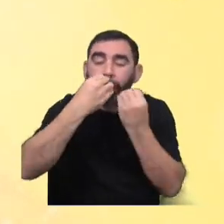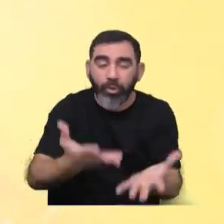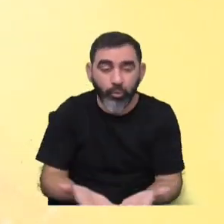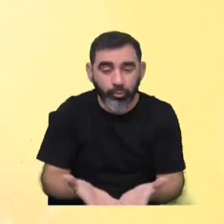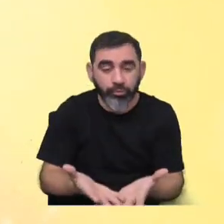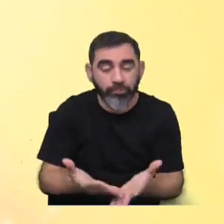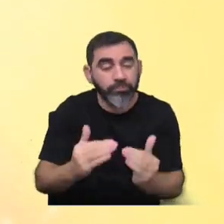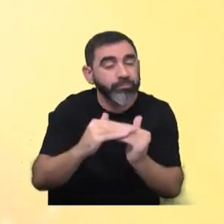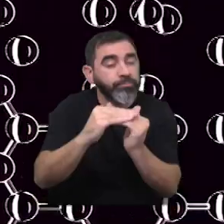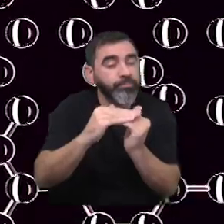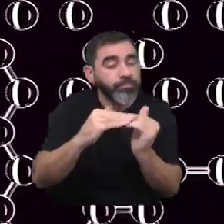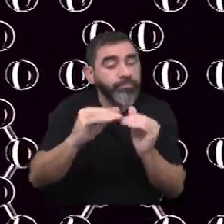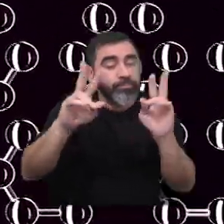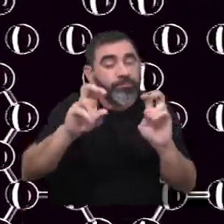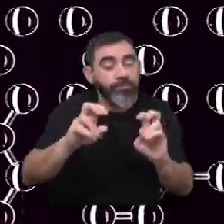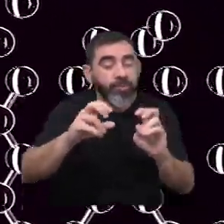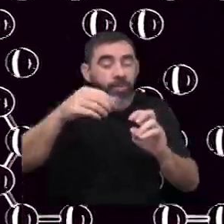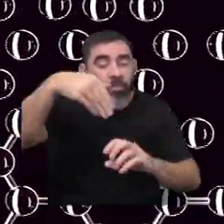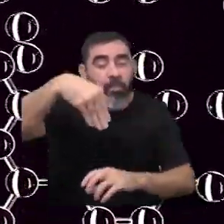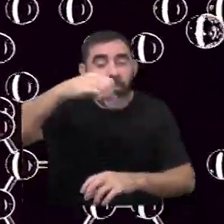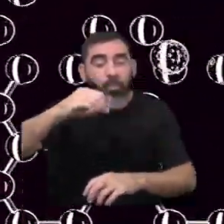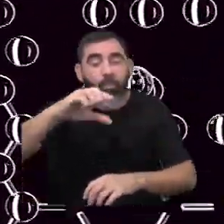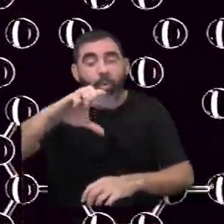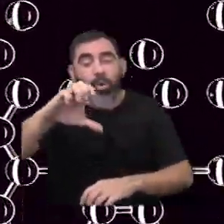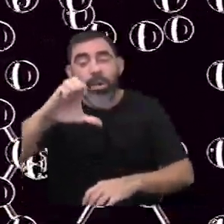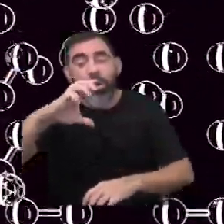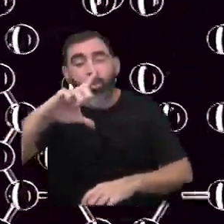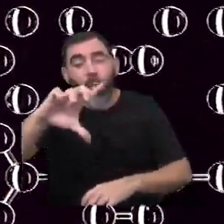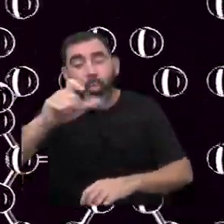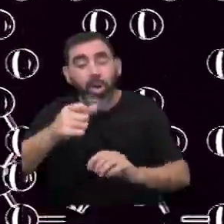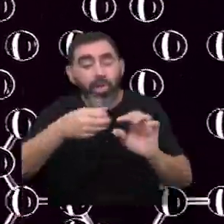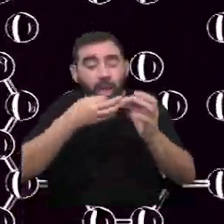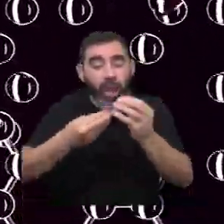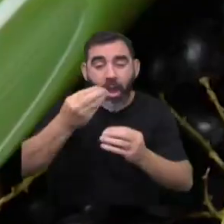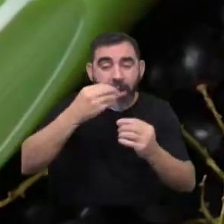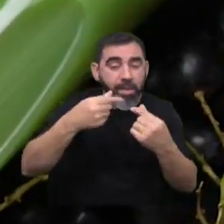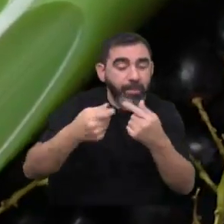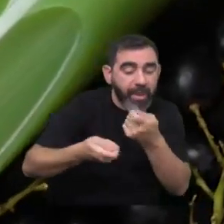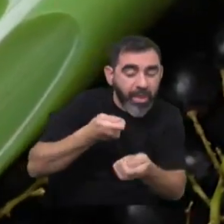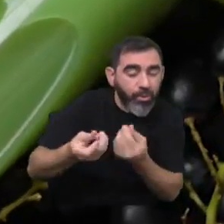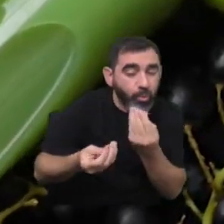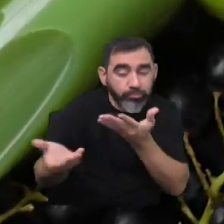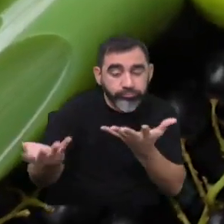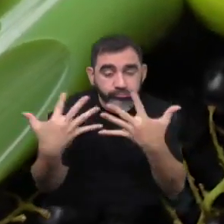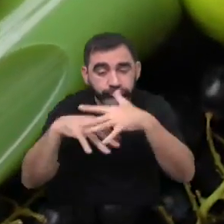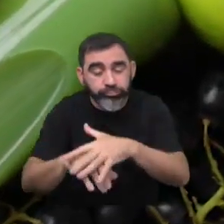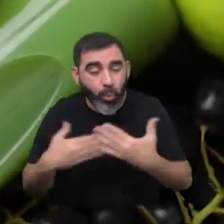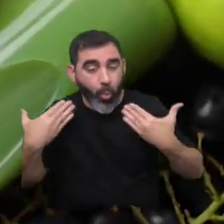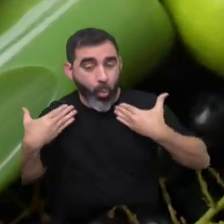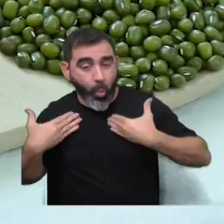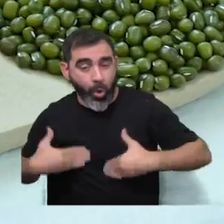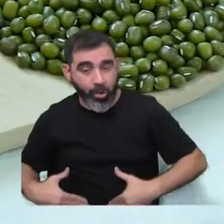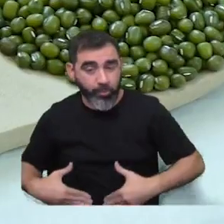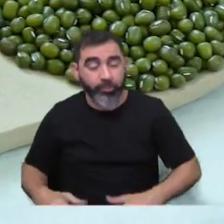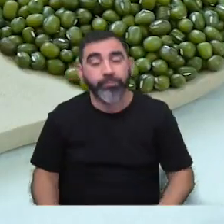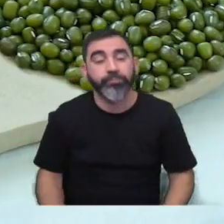las bases moleculares, la composición de los alimentos y cómo esos interaccionan con nuestro organismo, entre